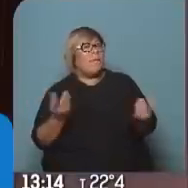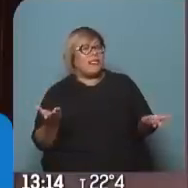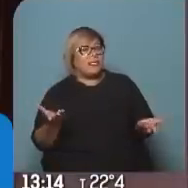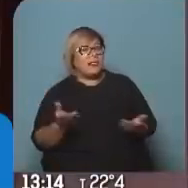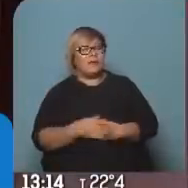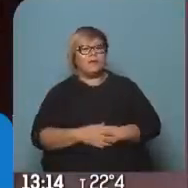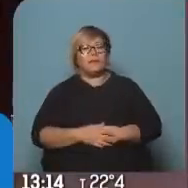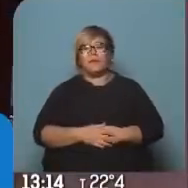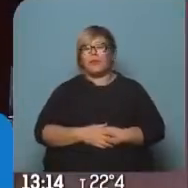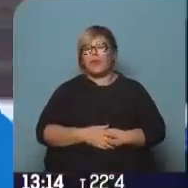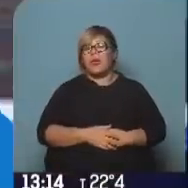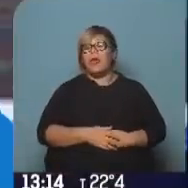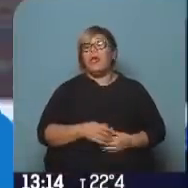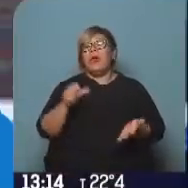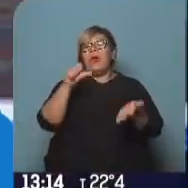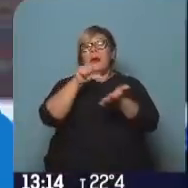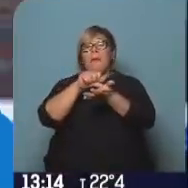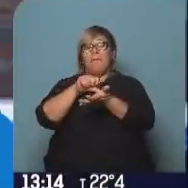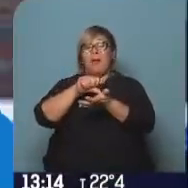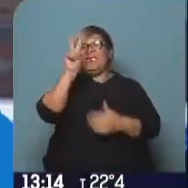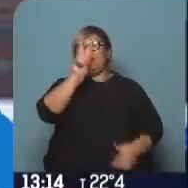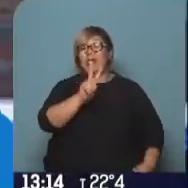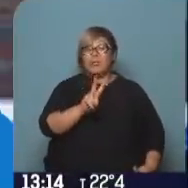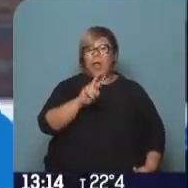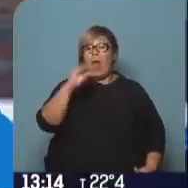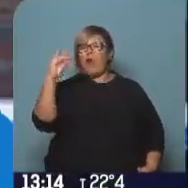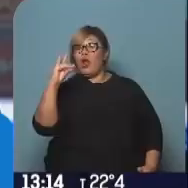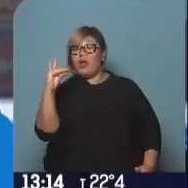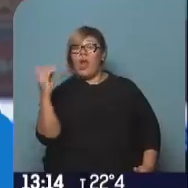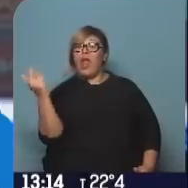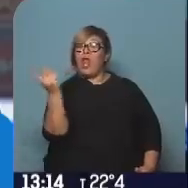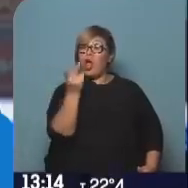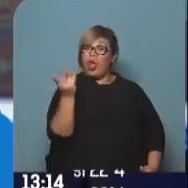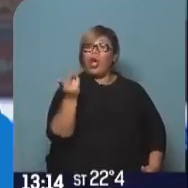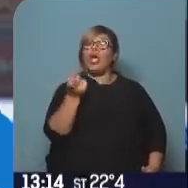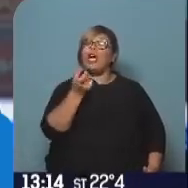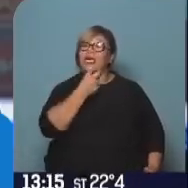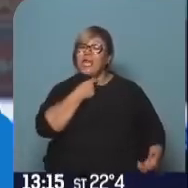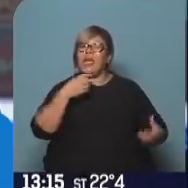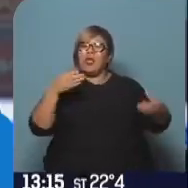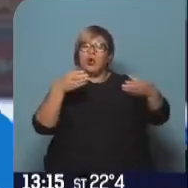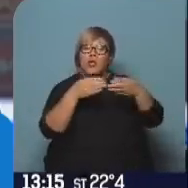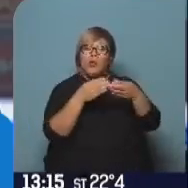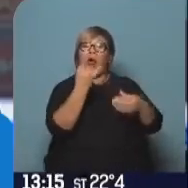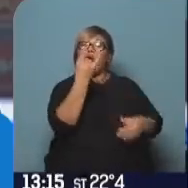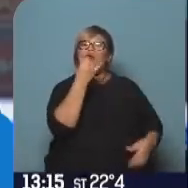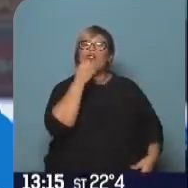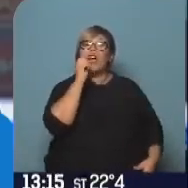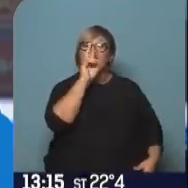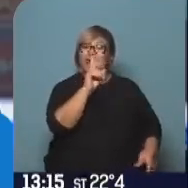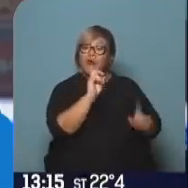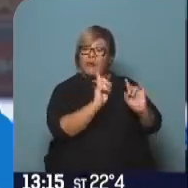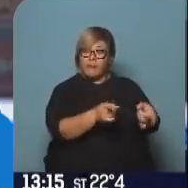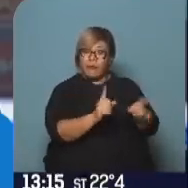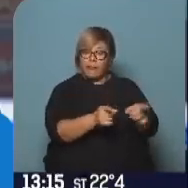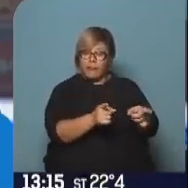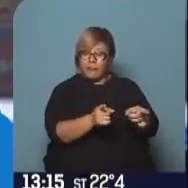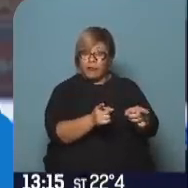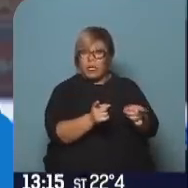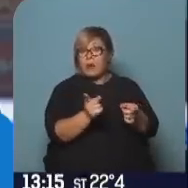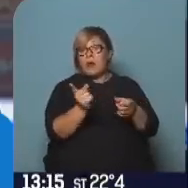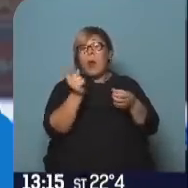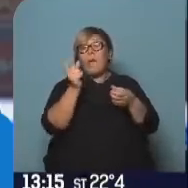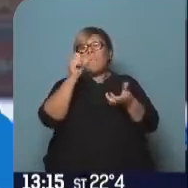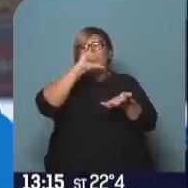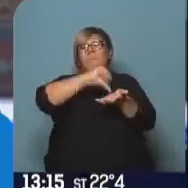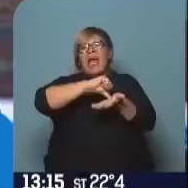lo pronto son países que todavía insisten en mantener la UNASUR, con una UNASUR residual con estos países que